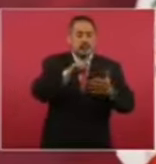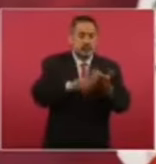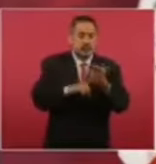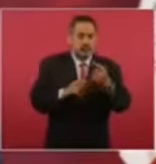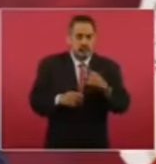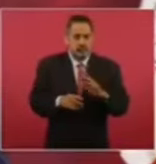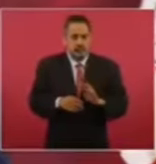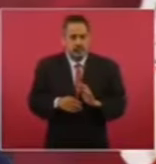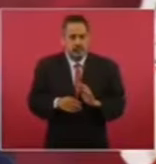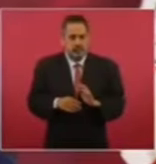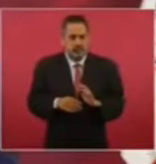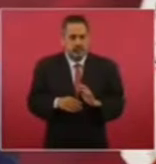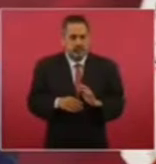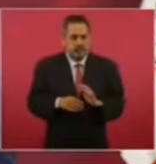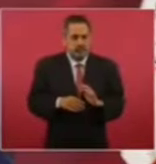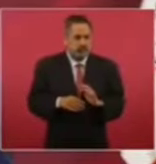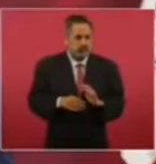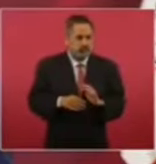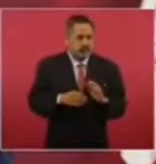hacían una barbacoa,